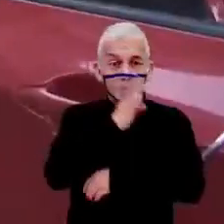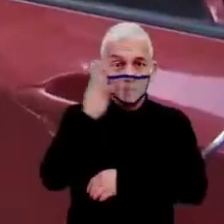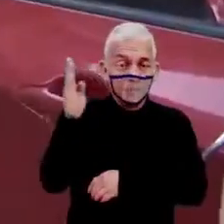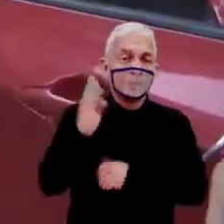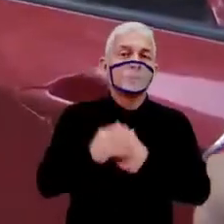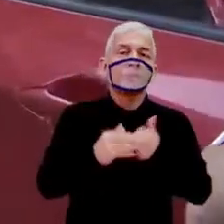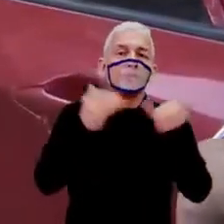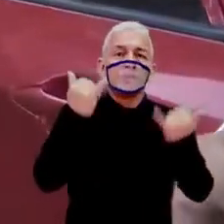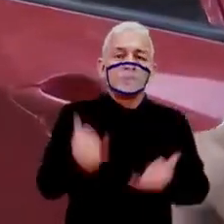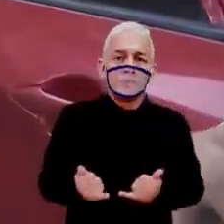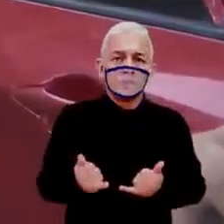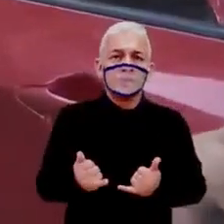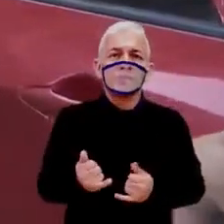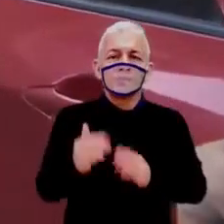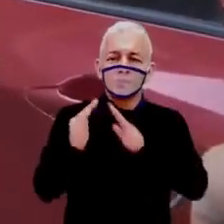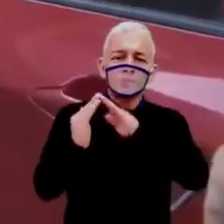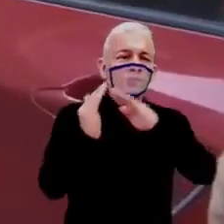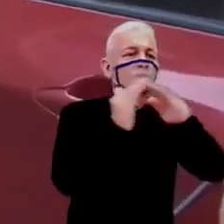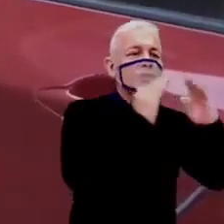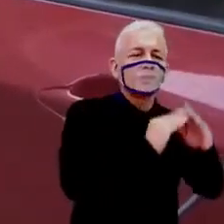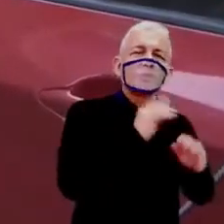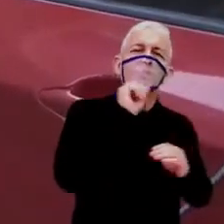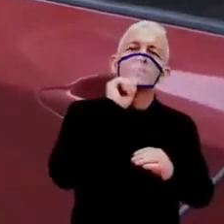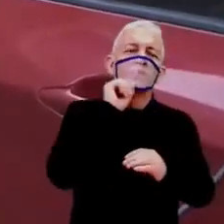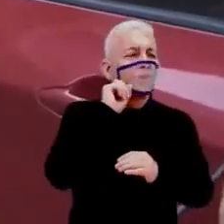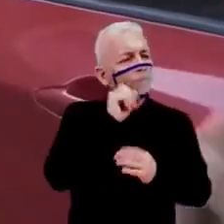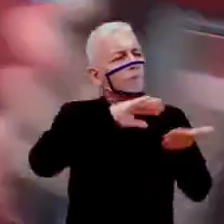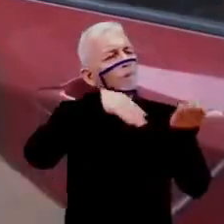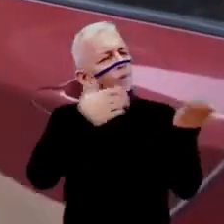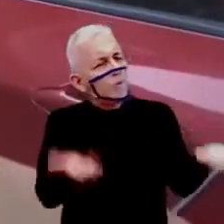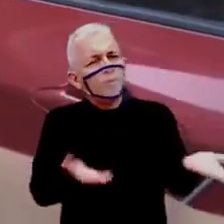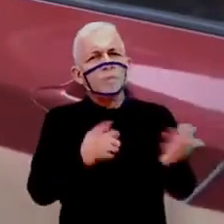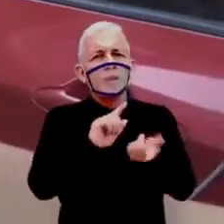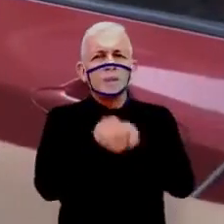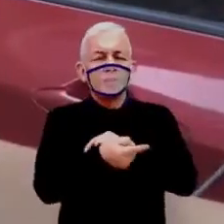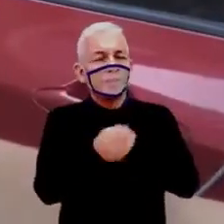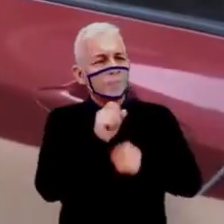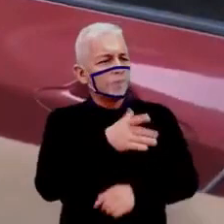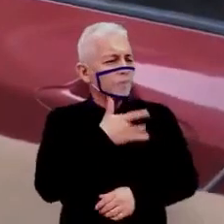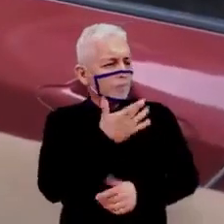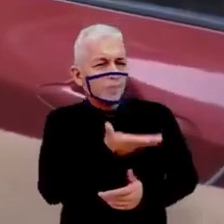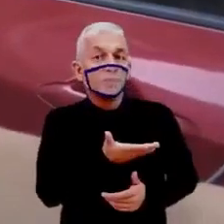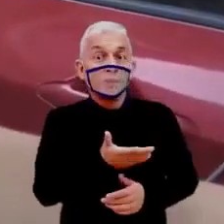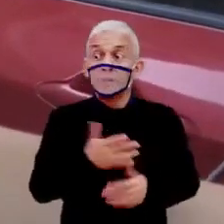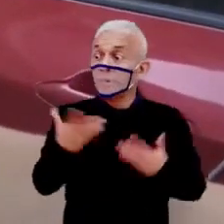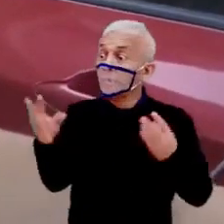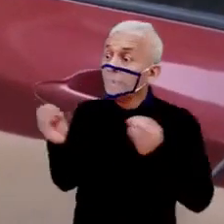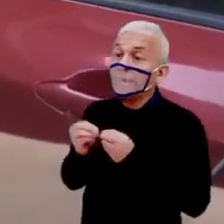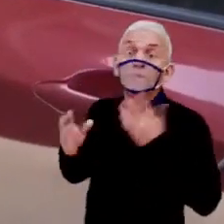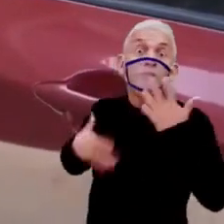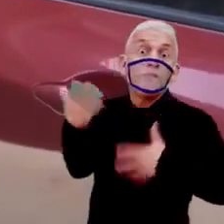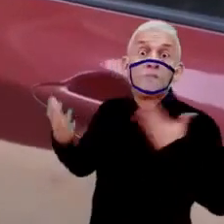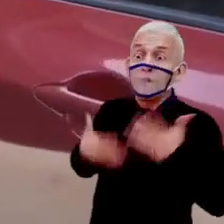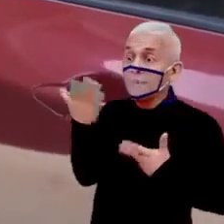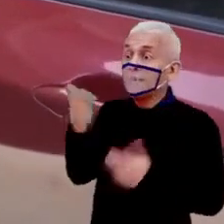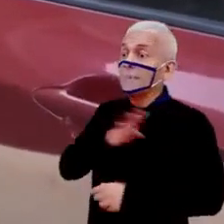¿Y qué ha sido para los vecinos ese cambio? ¿Cómo lo han sentido? ¿Qué más esperan? Ahora estamos más felices porque